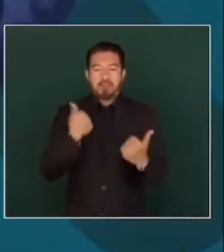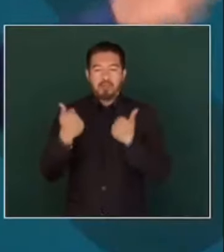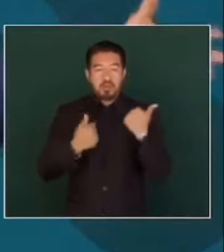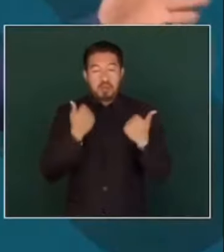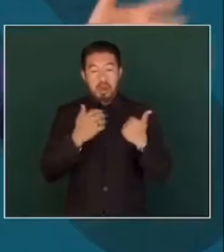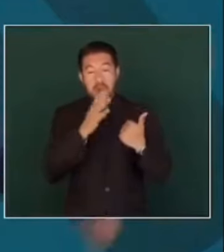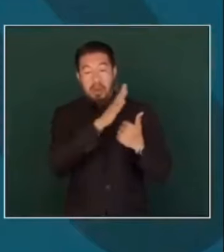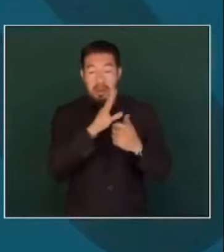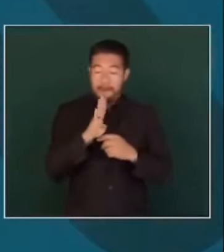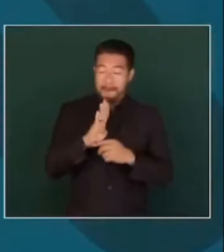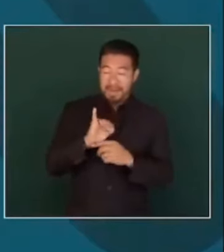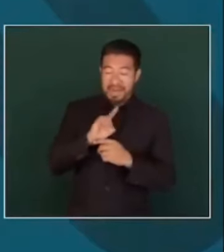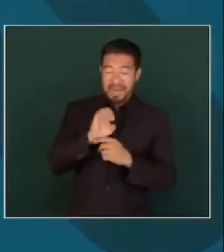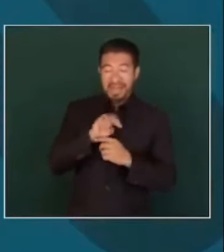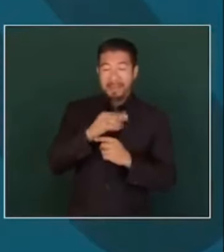Biden o sus asesores,